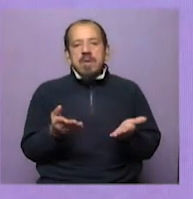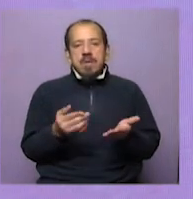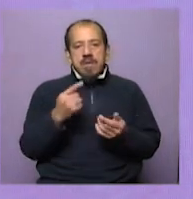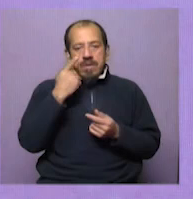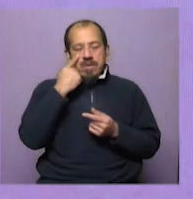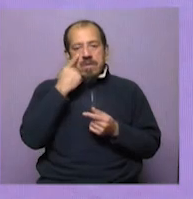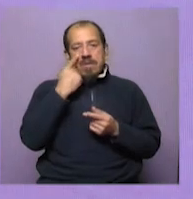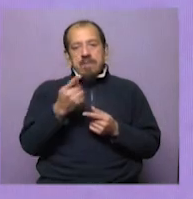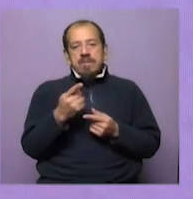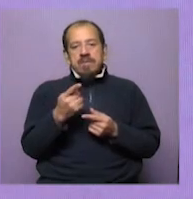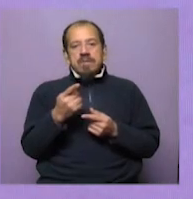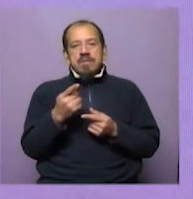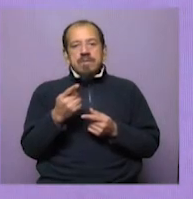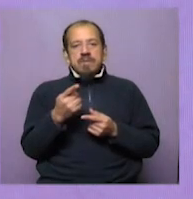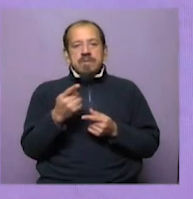ahí